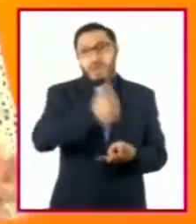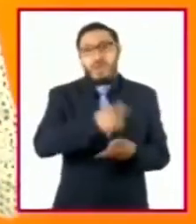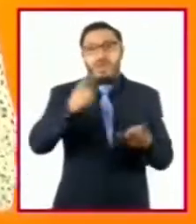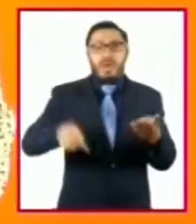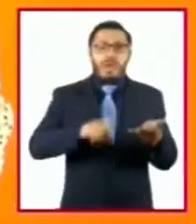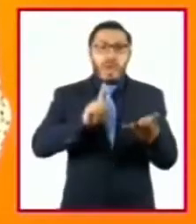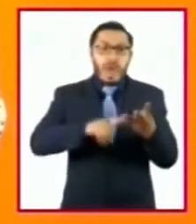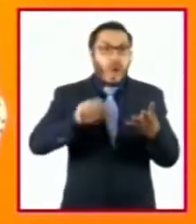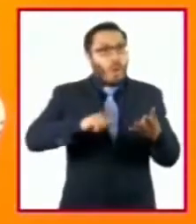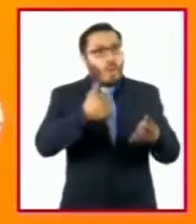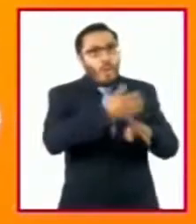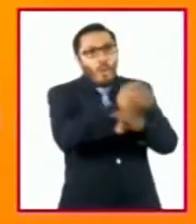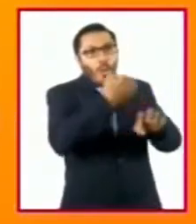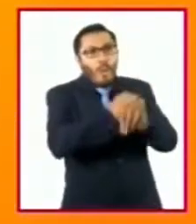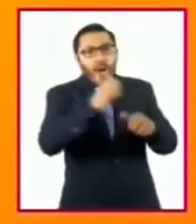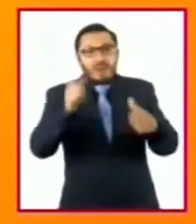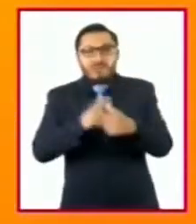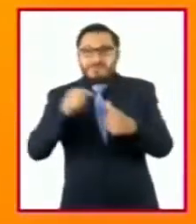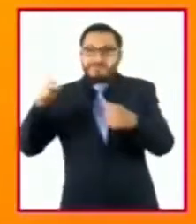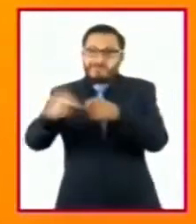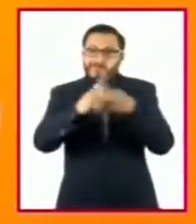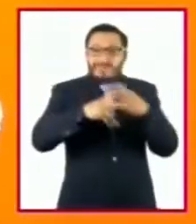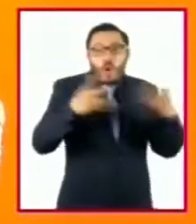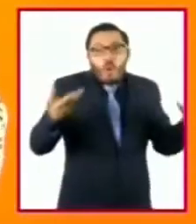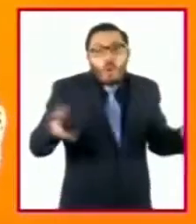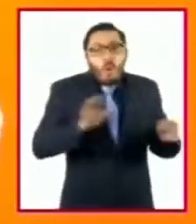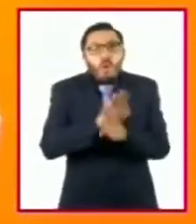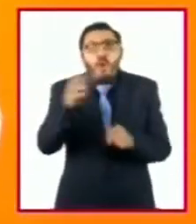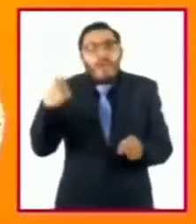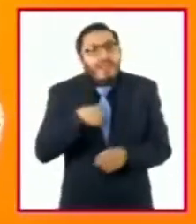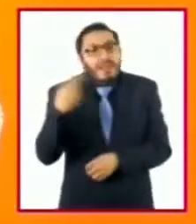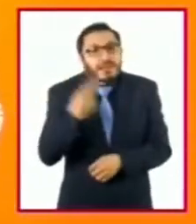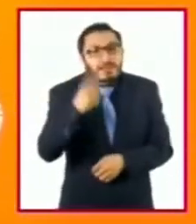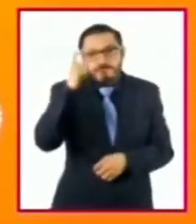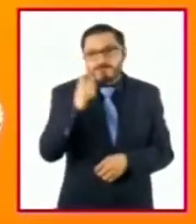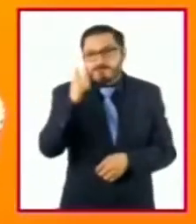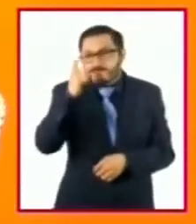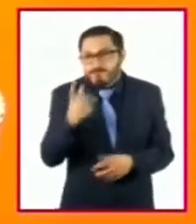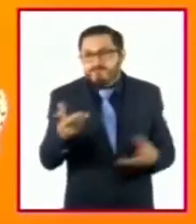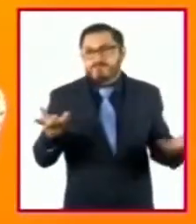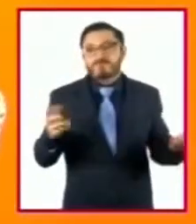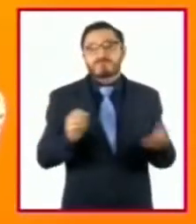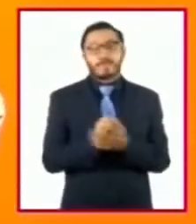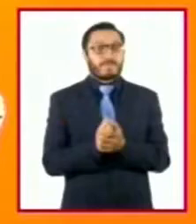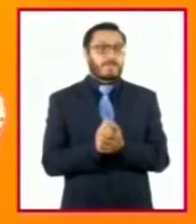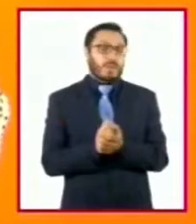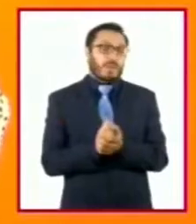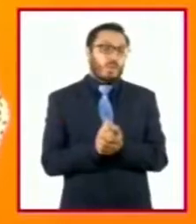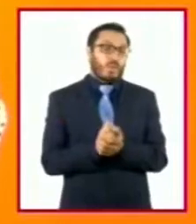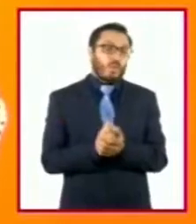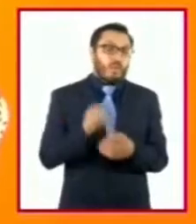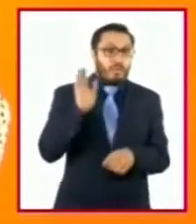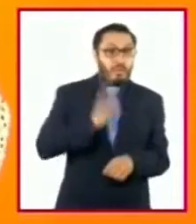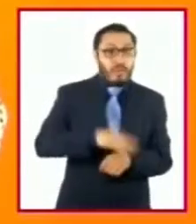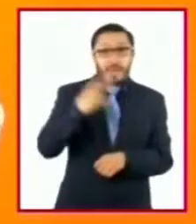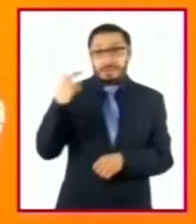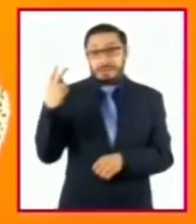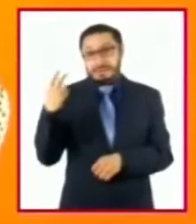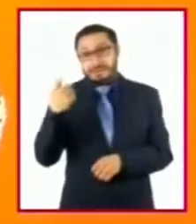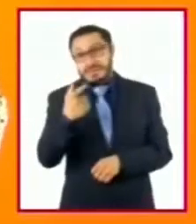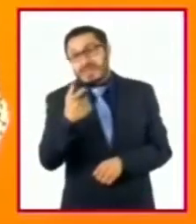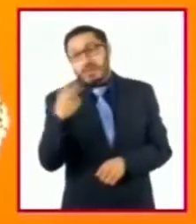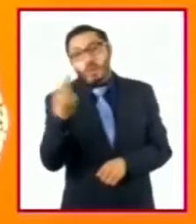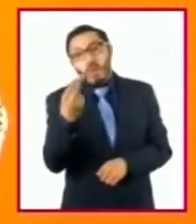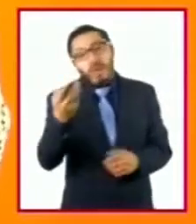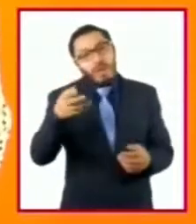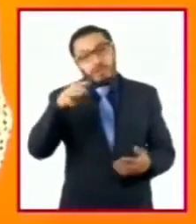otro estado, es en otro país, necesito una beca, necesito más dinero, más recursos. Por